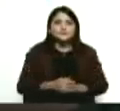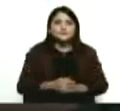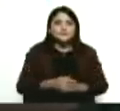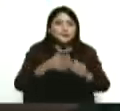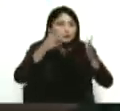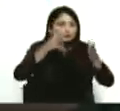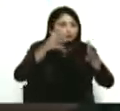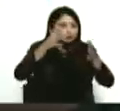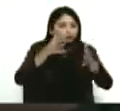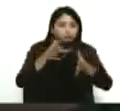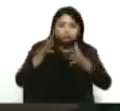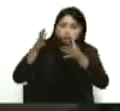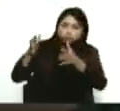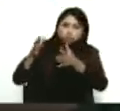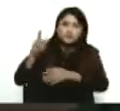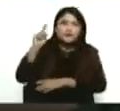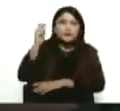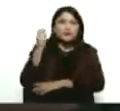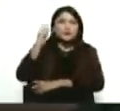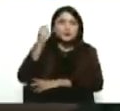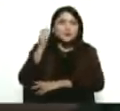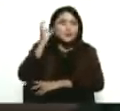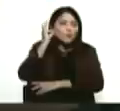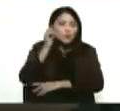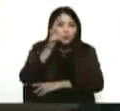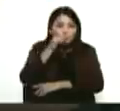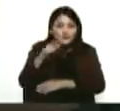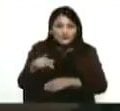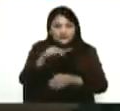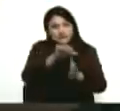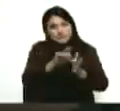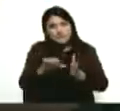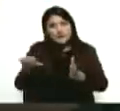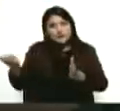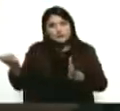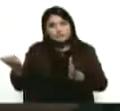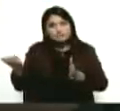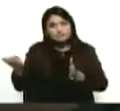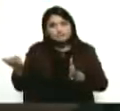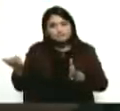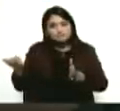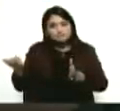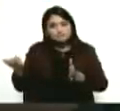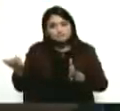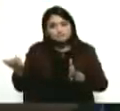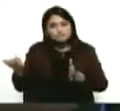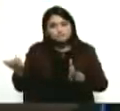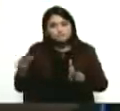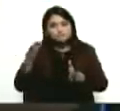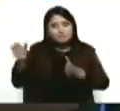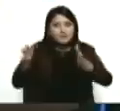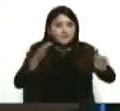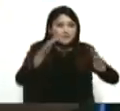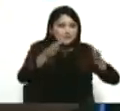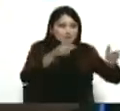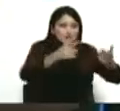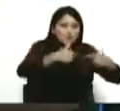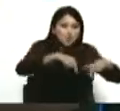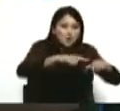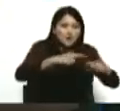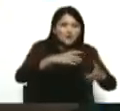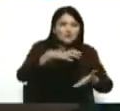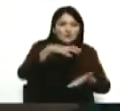para que a lo largo de esta semana, a partir del día de ayer, se dirijan a sus circuitos, a sus